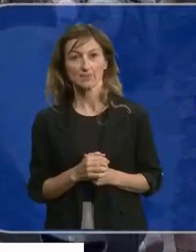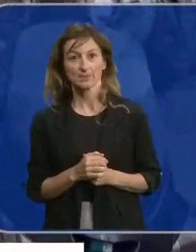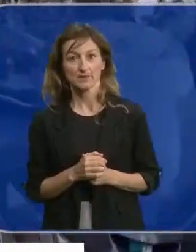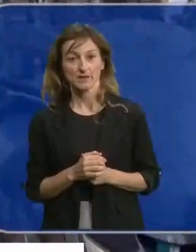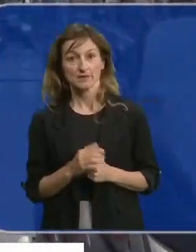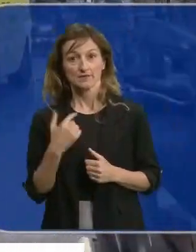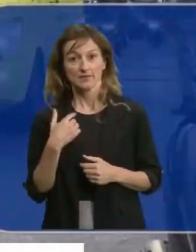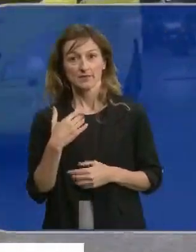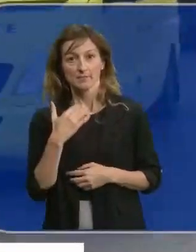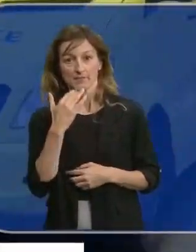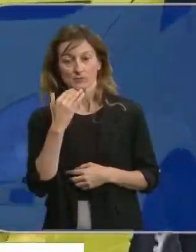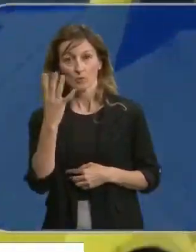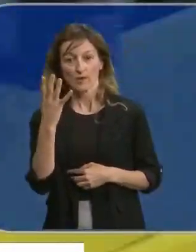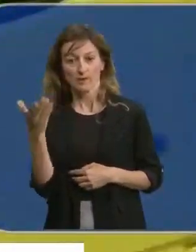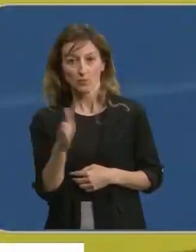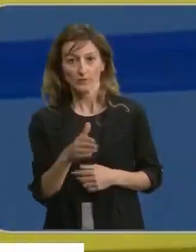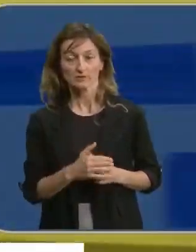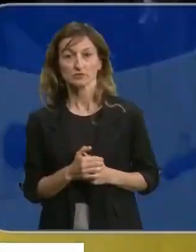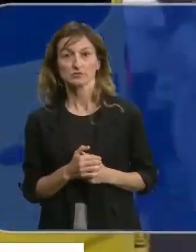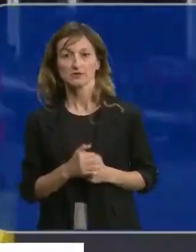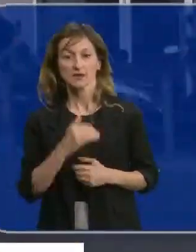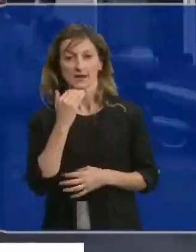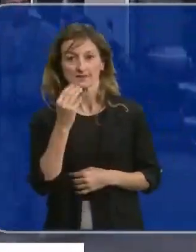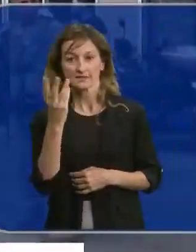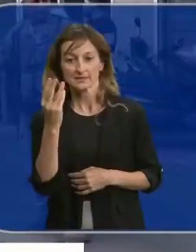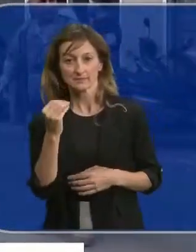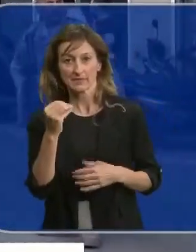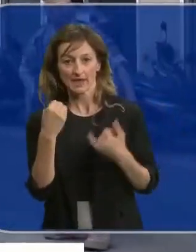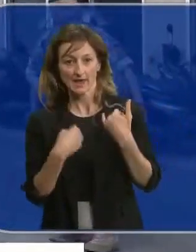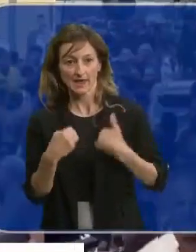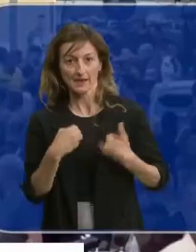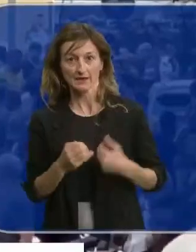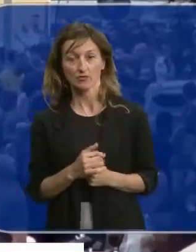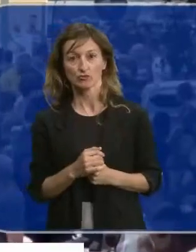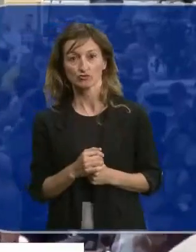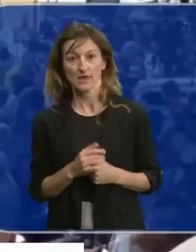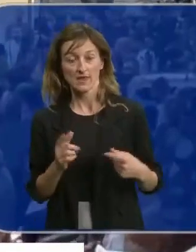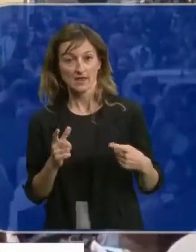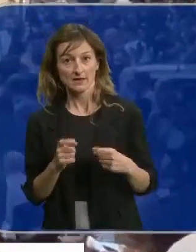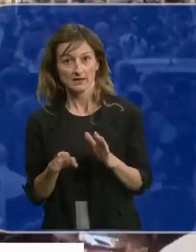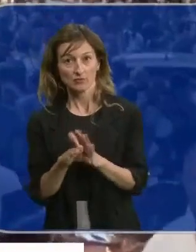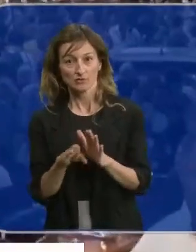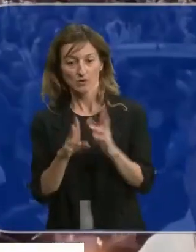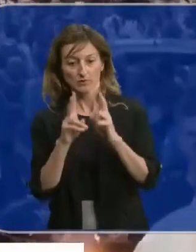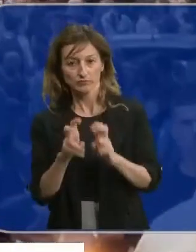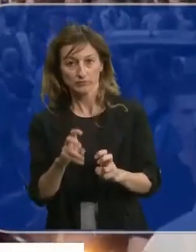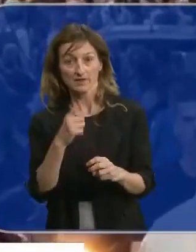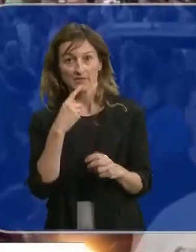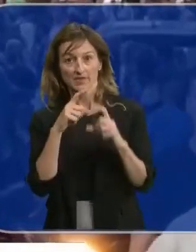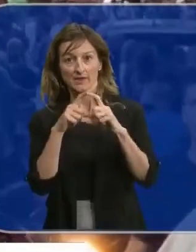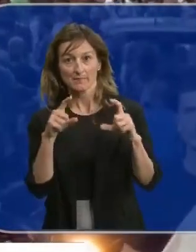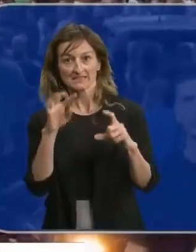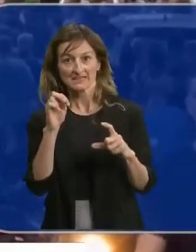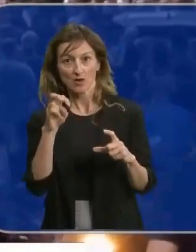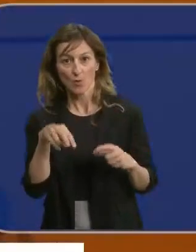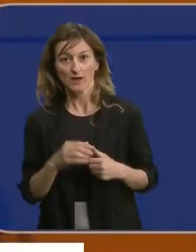balance deja al menos nueve muertos y casi 3,000 heridos en plena expansión del conflicto la investigación apunta a la empresa